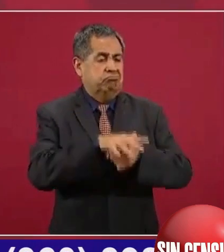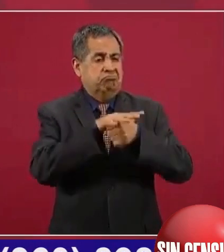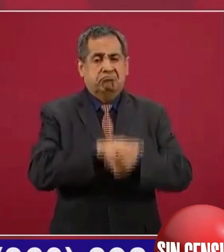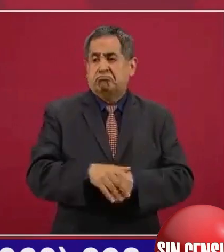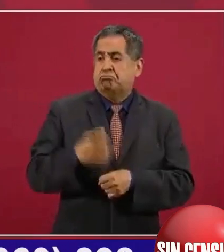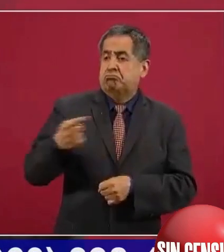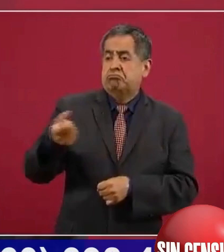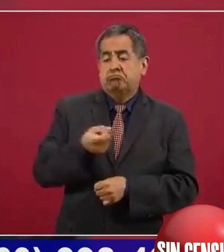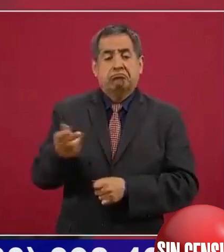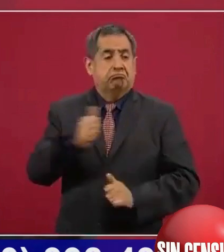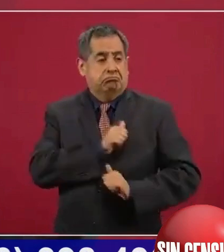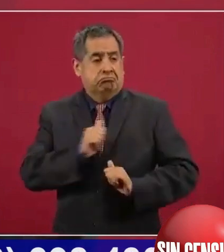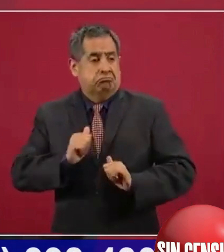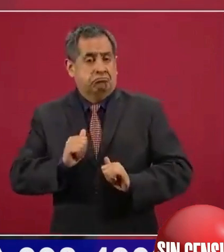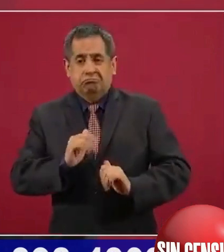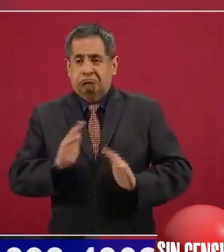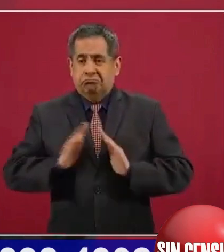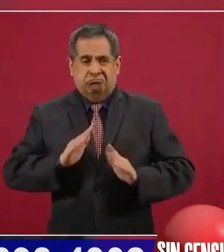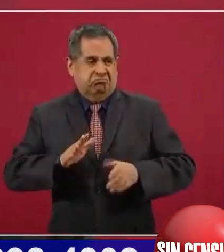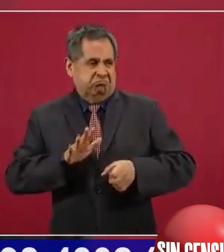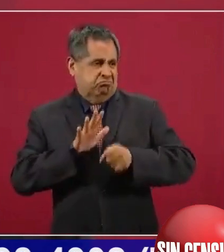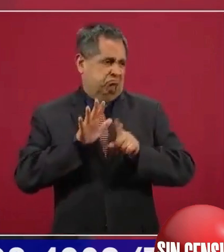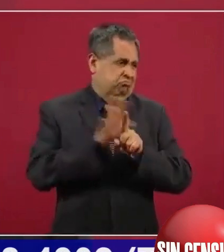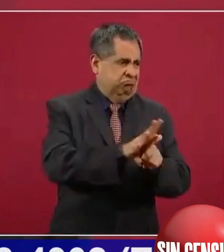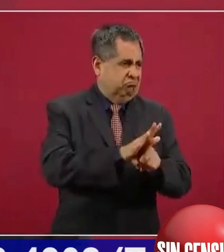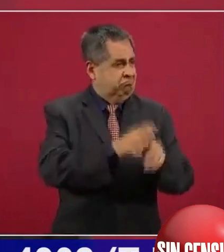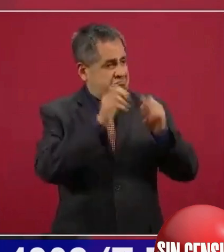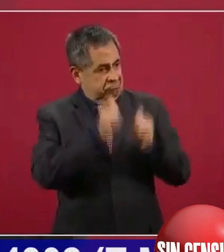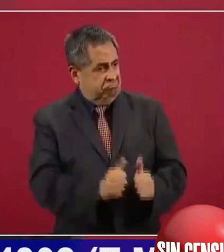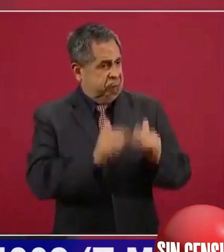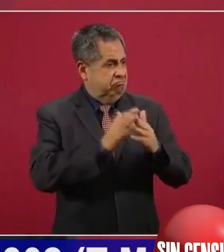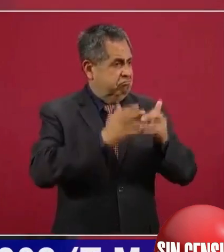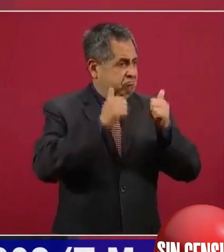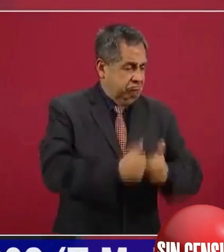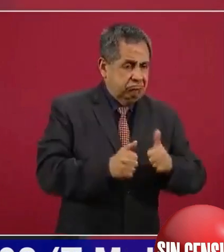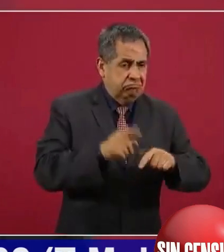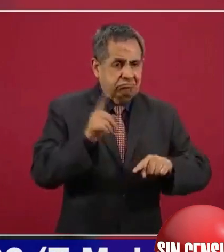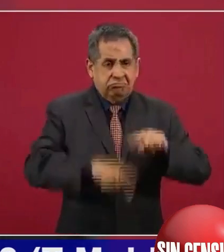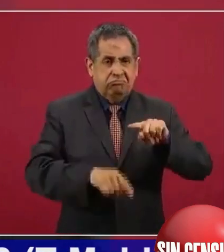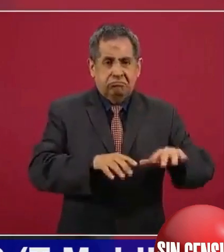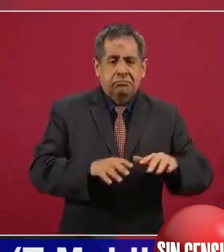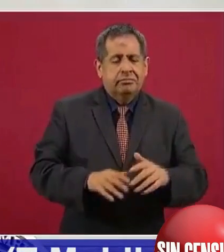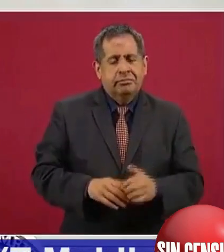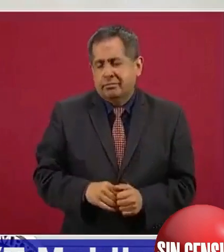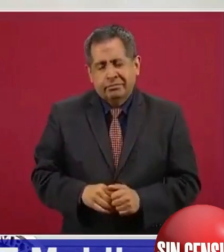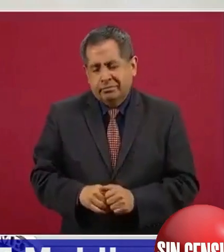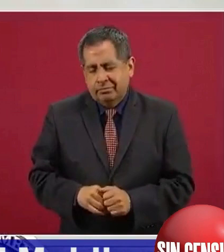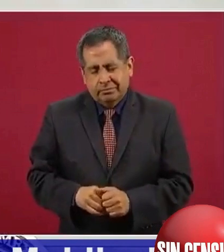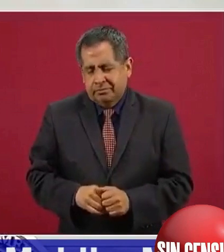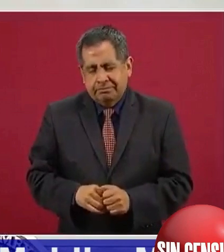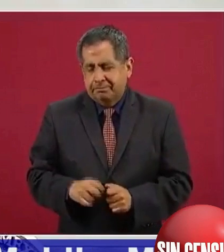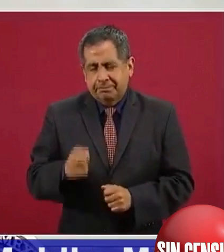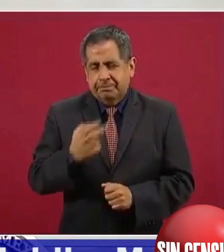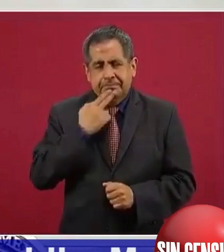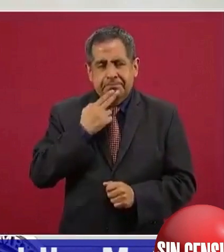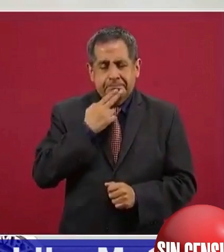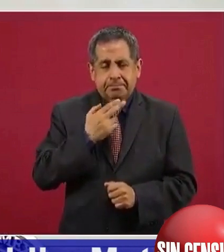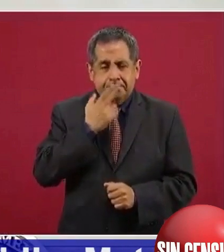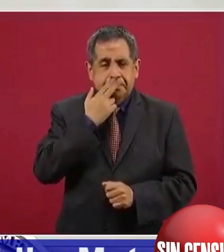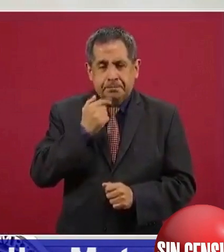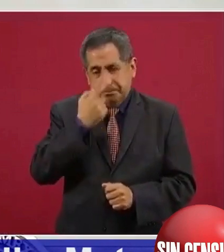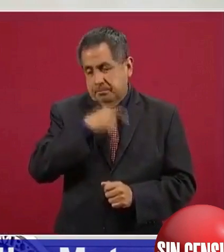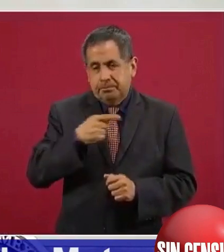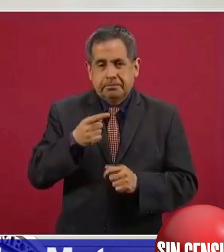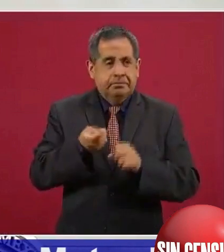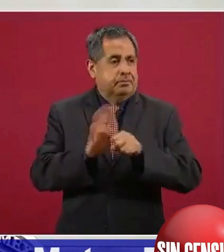fuerza pública, cómo se logra las modificaciones del comportamiento social favorables al control de la